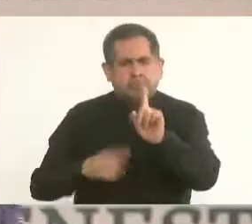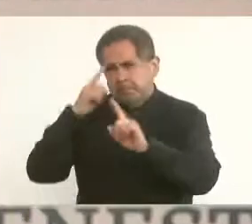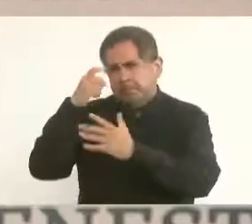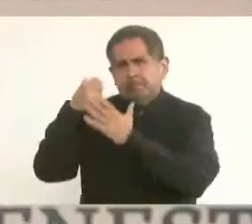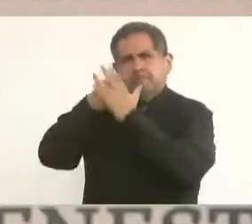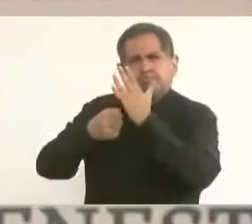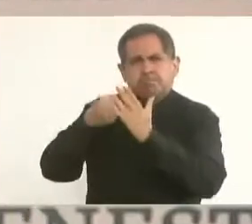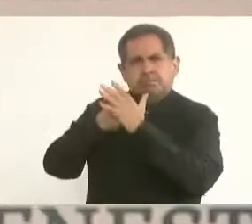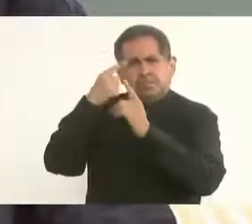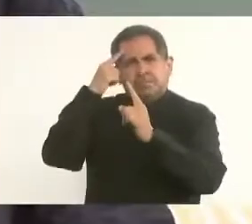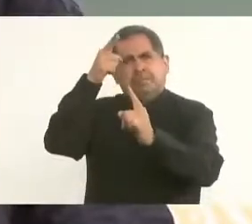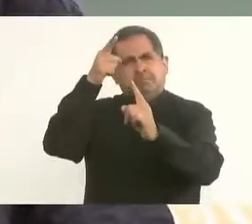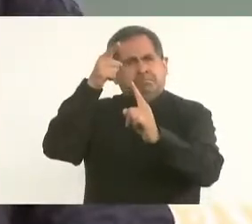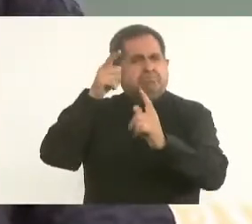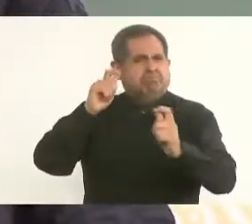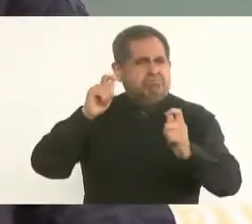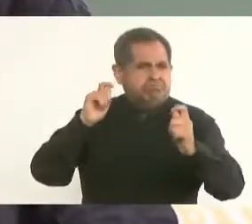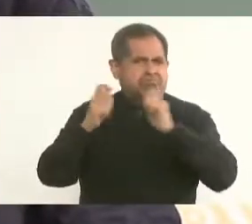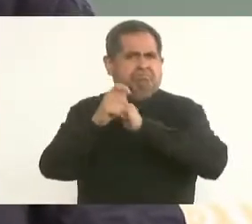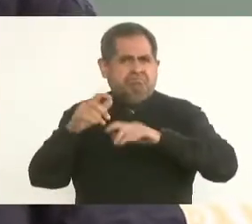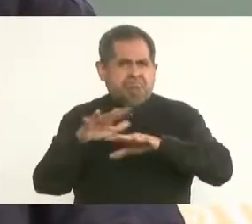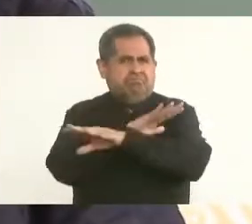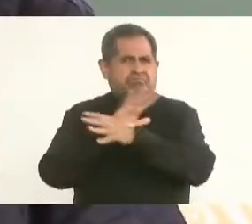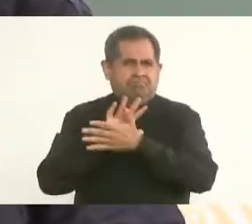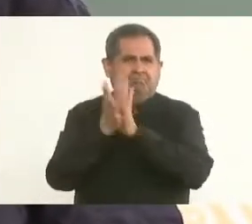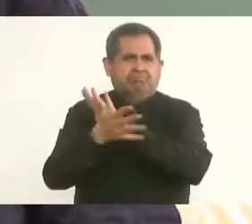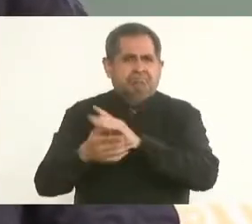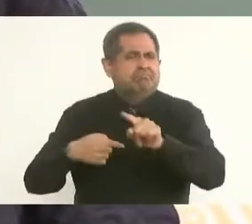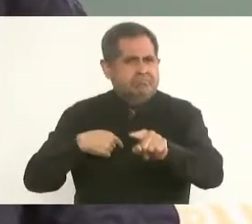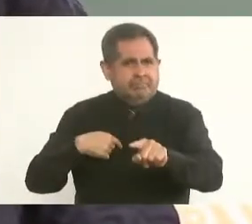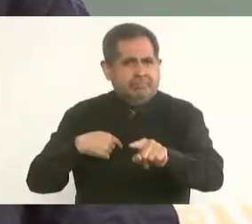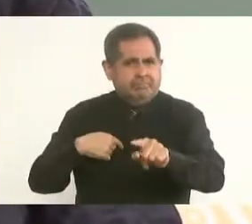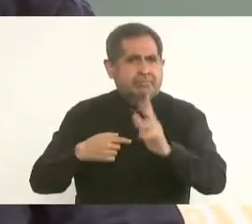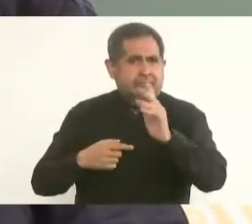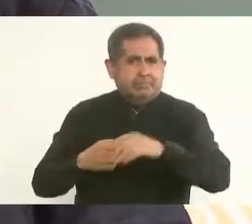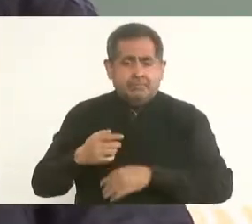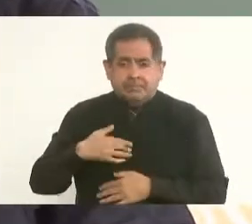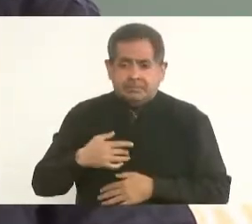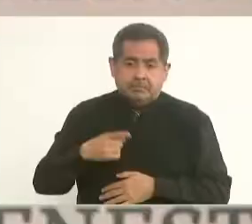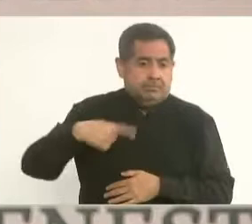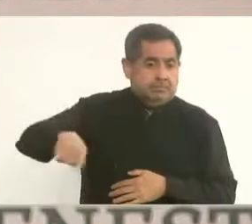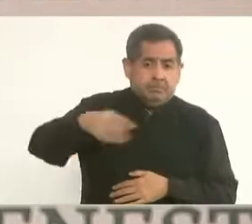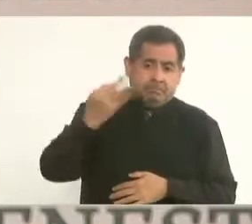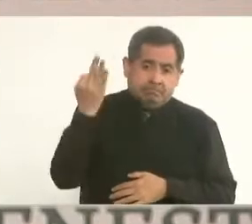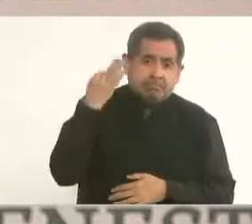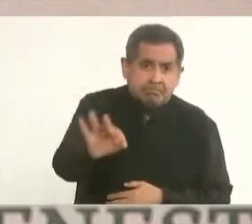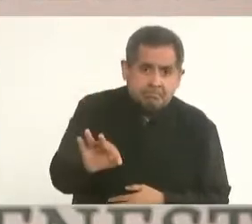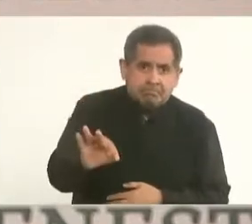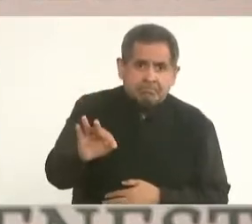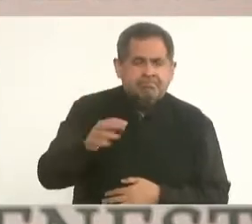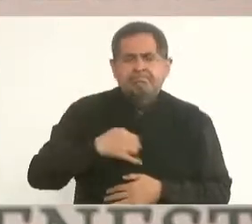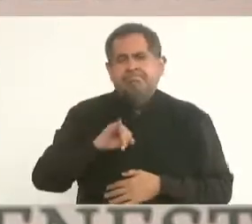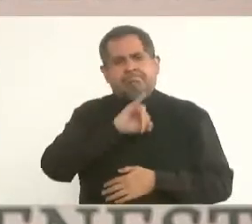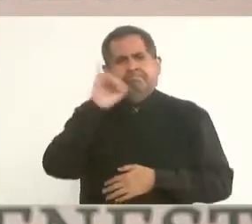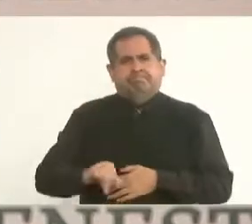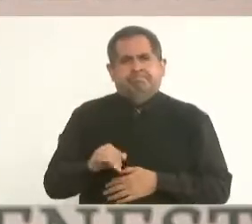una transformación. Y nunca, jamás voy a traicionar al pueblo.